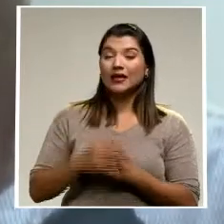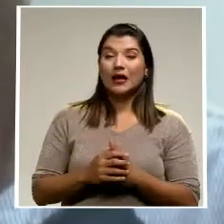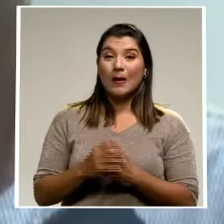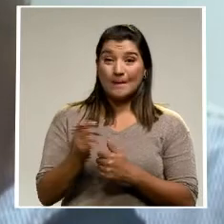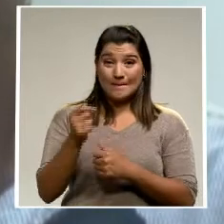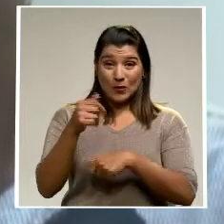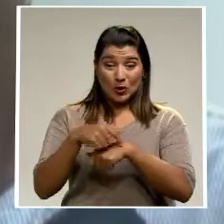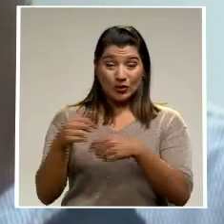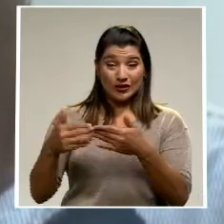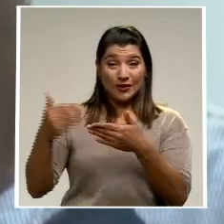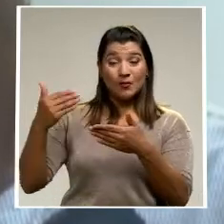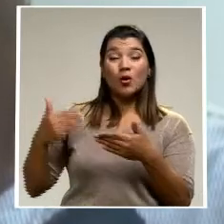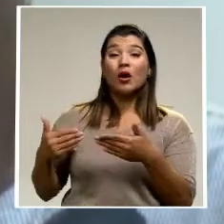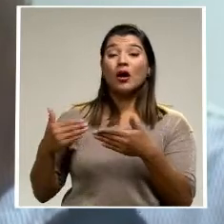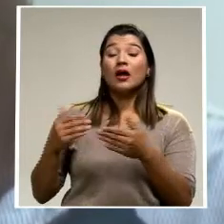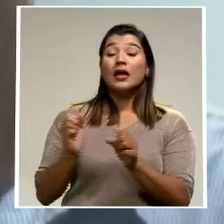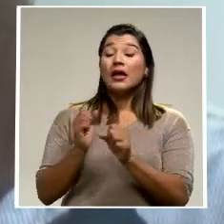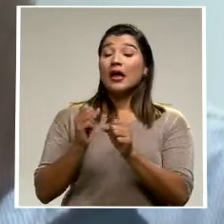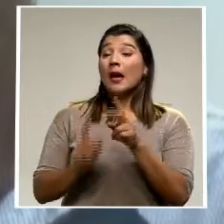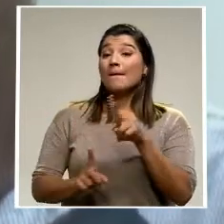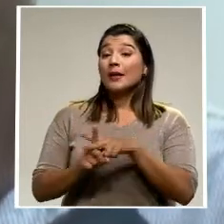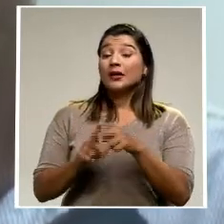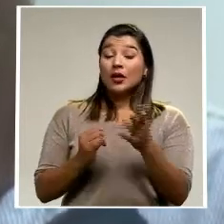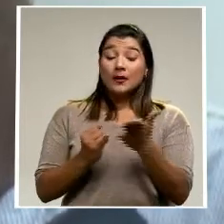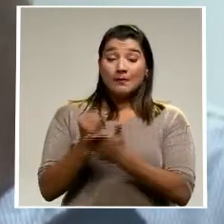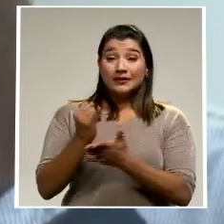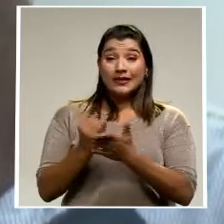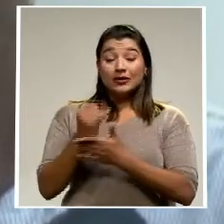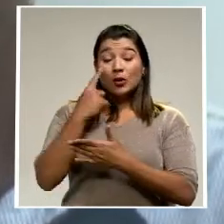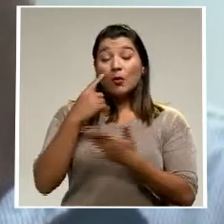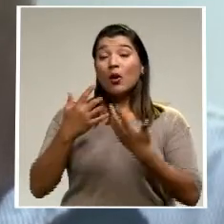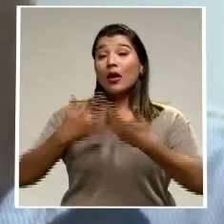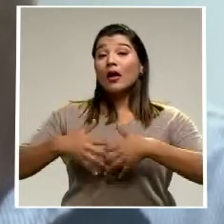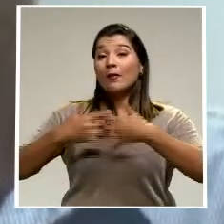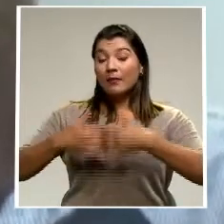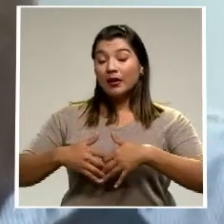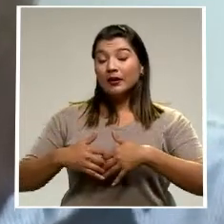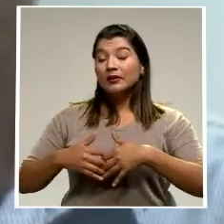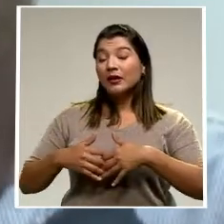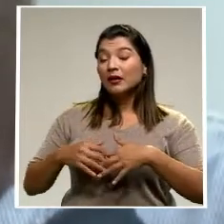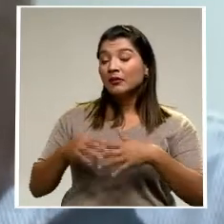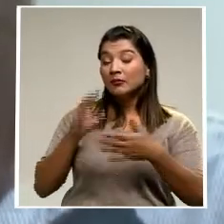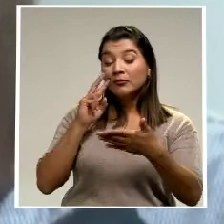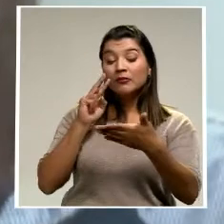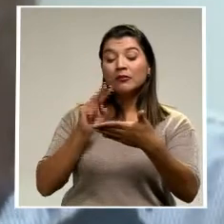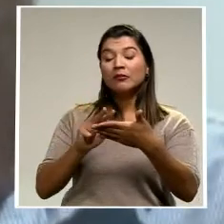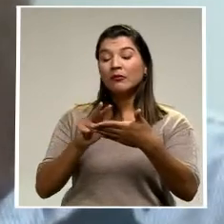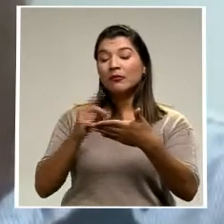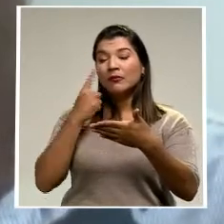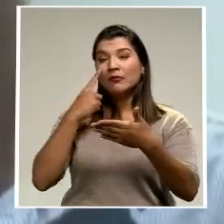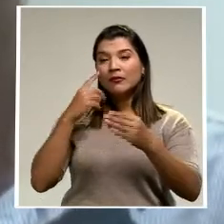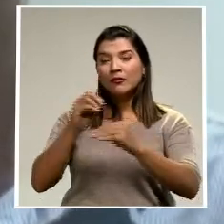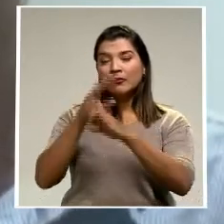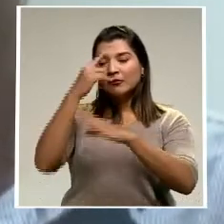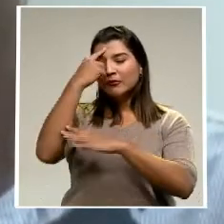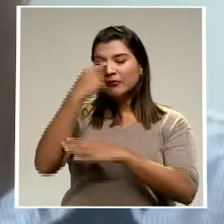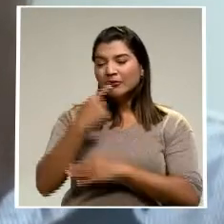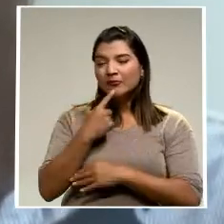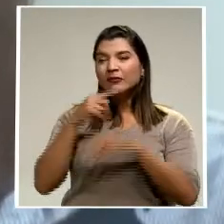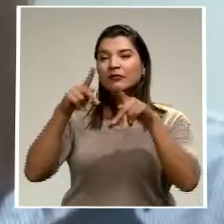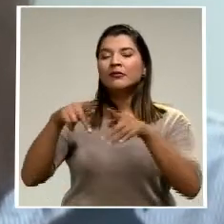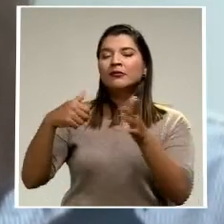Recientemente apareció un estudio de la empresa Borges Asociados en donde se ve claramente que el perfil de la persona